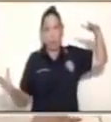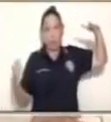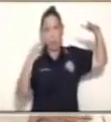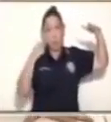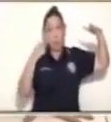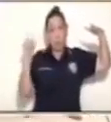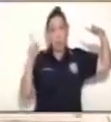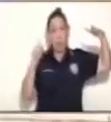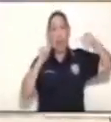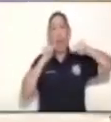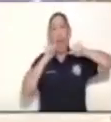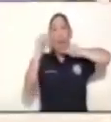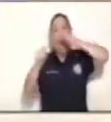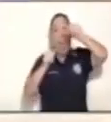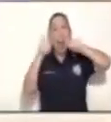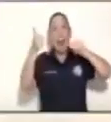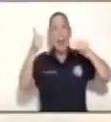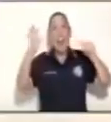y gritamos